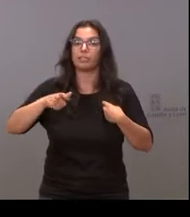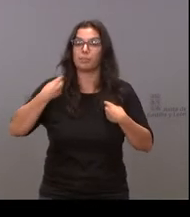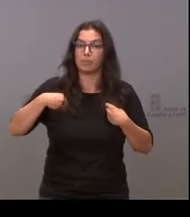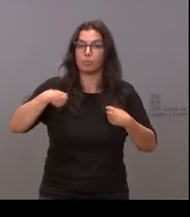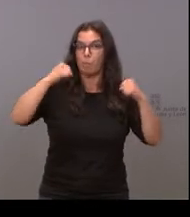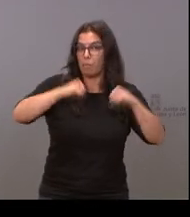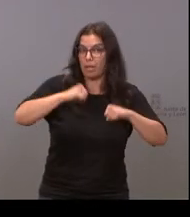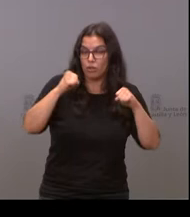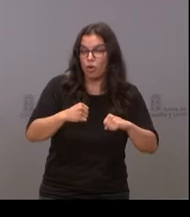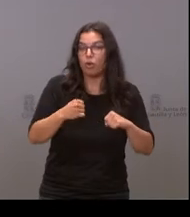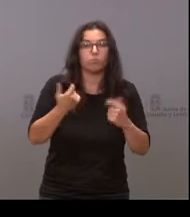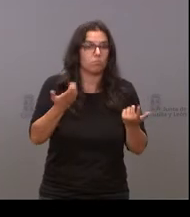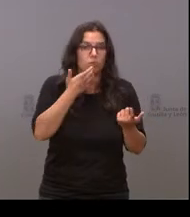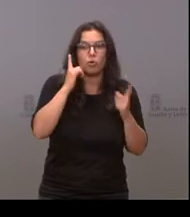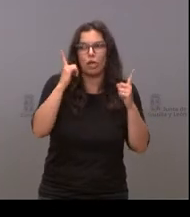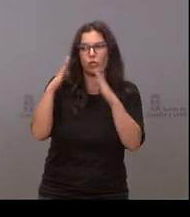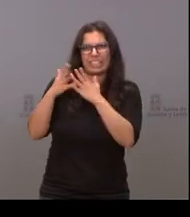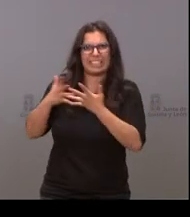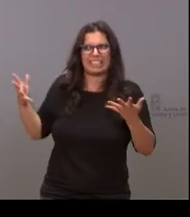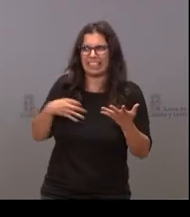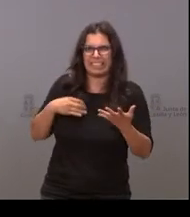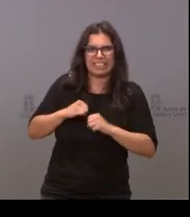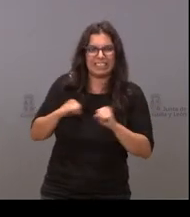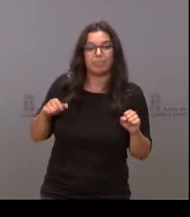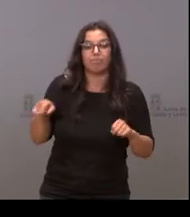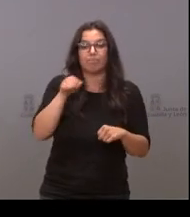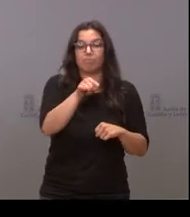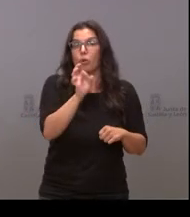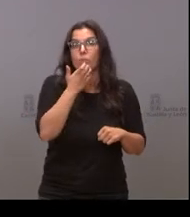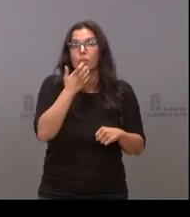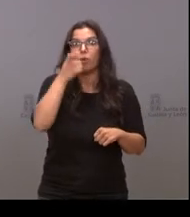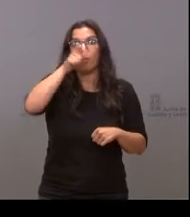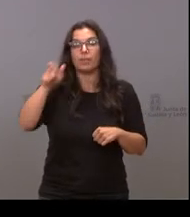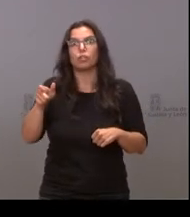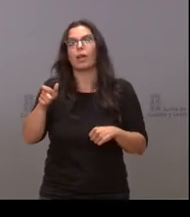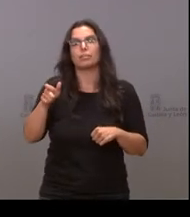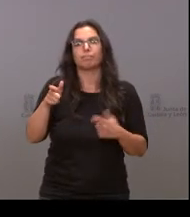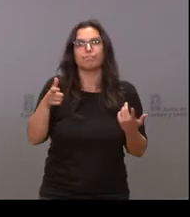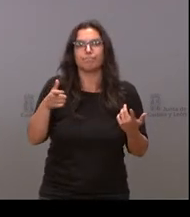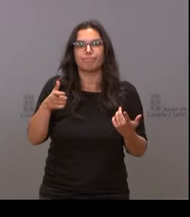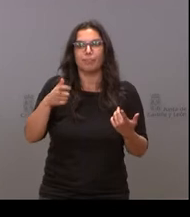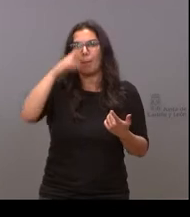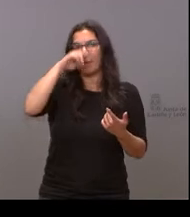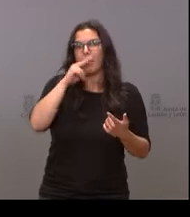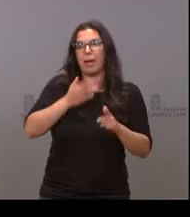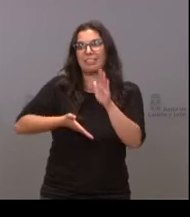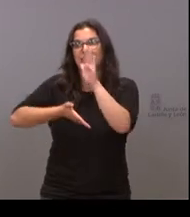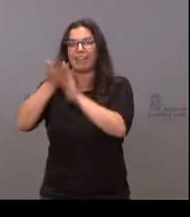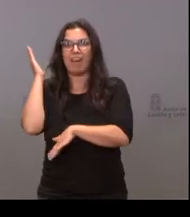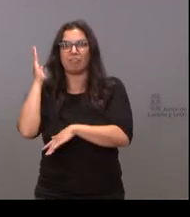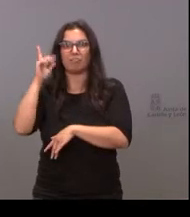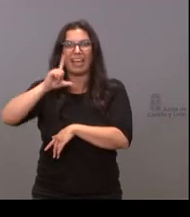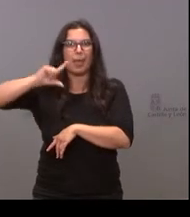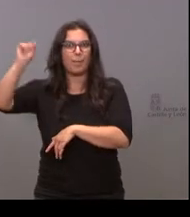por ejemplo una persona que tenga una casa o una persona que sus padres emigraron ya no tiene casa en el pueblo pero él se siente muy vinculado al